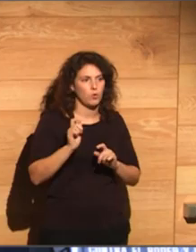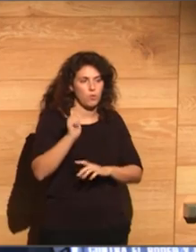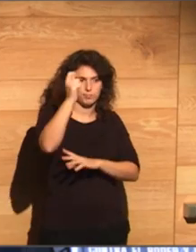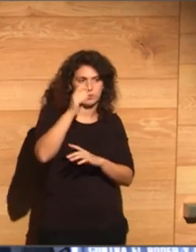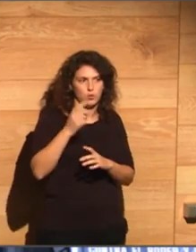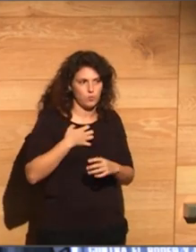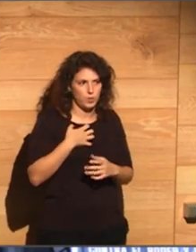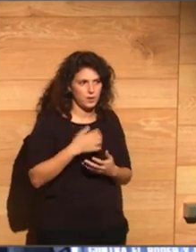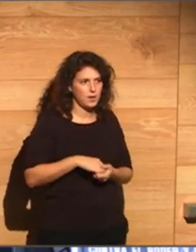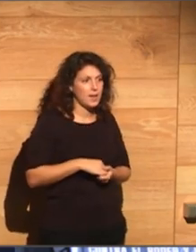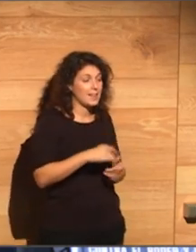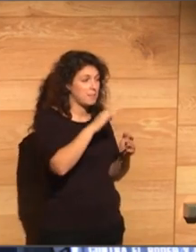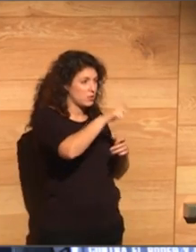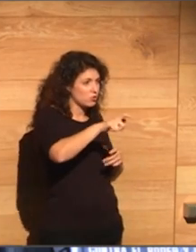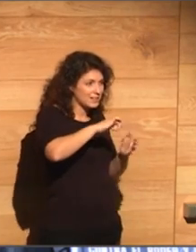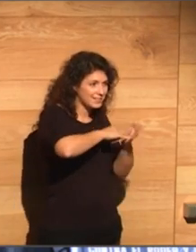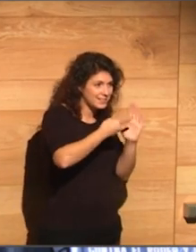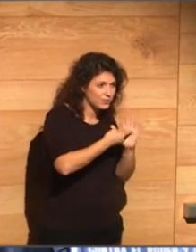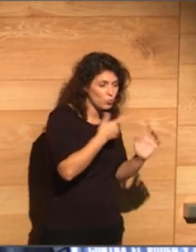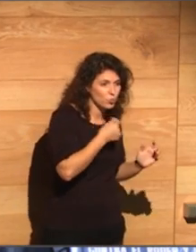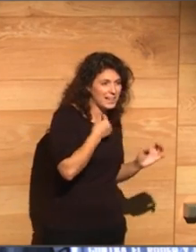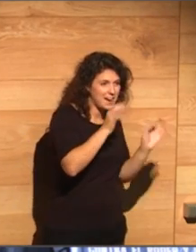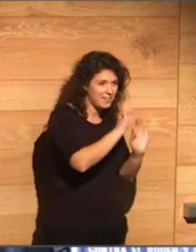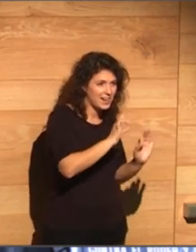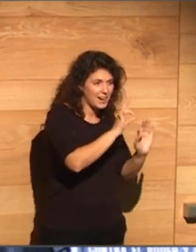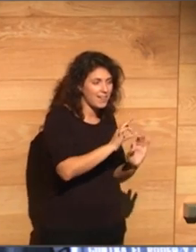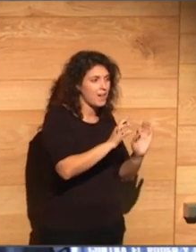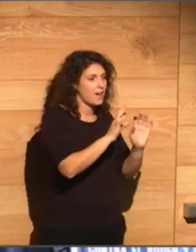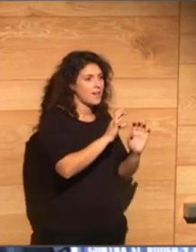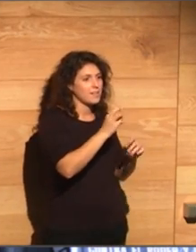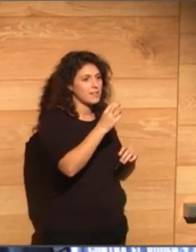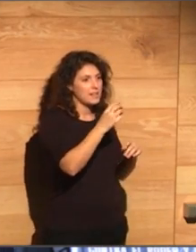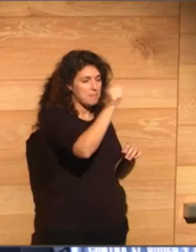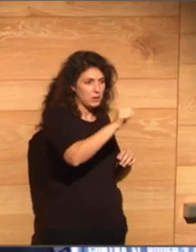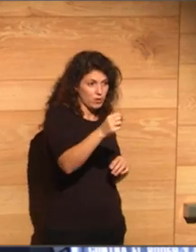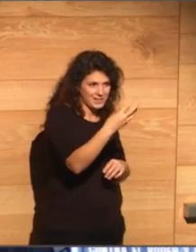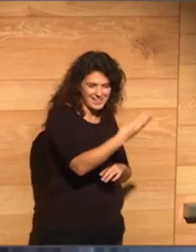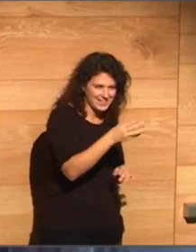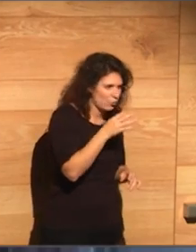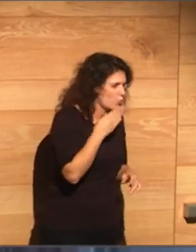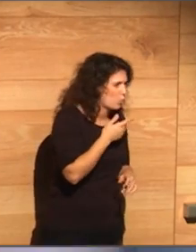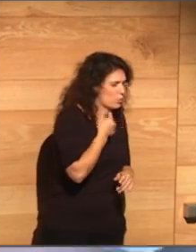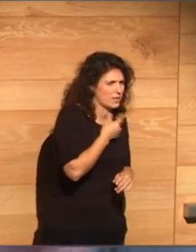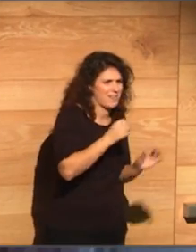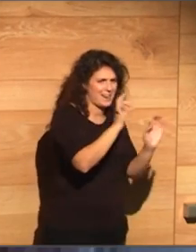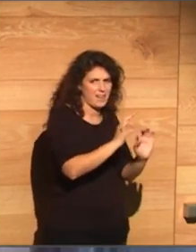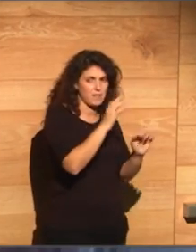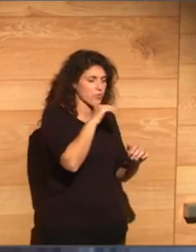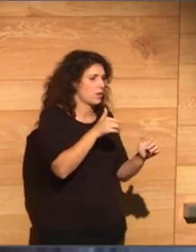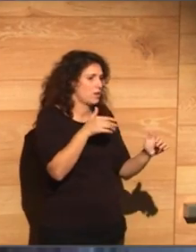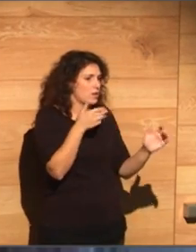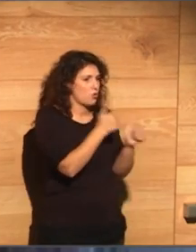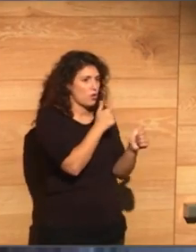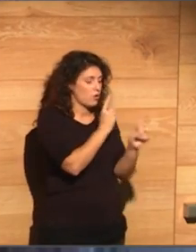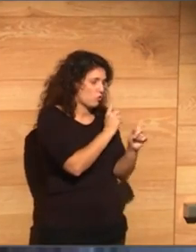críticos no les gustaba nada que fuera una trilogía, nada. Nada. Estaban completamente en contra de ese tema. Pero